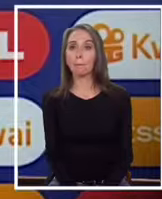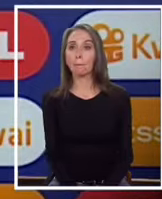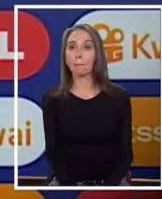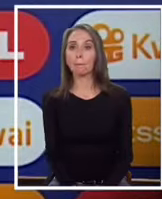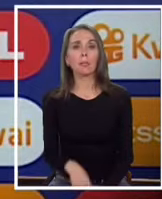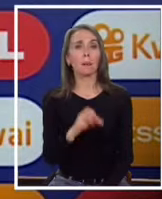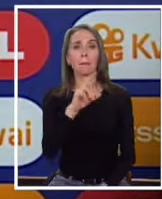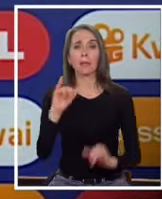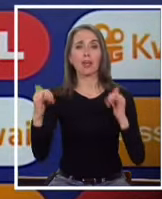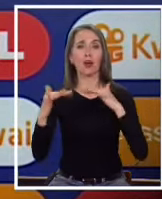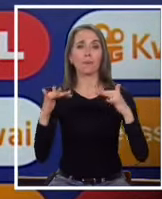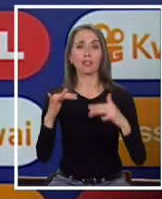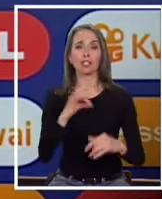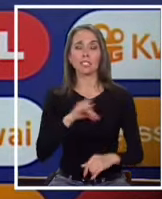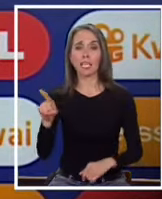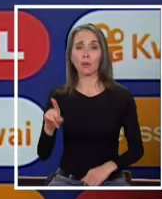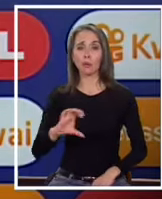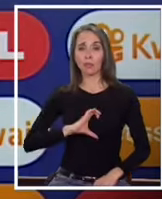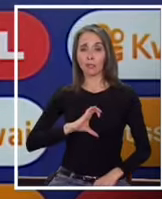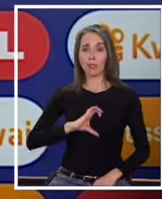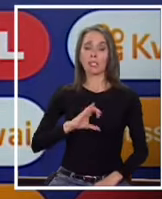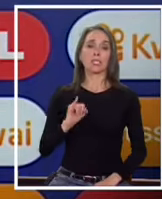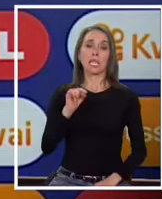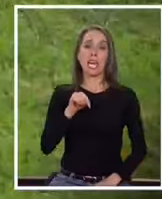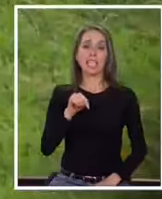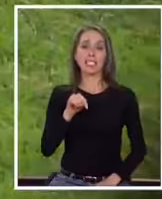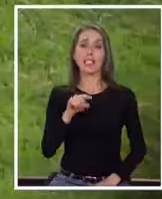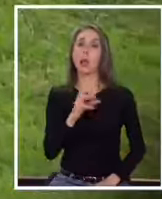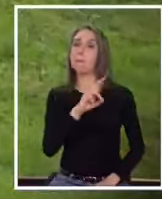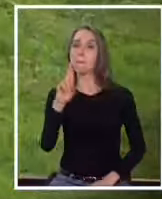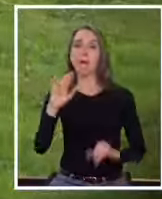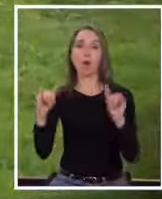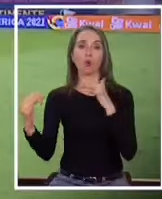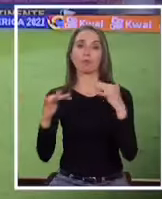¿Fue el peor partido de Chile en su mandato? Sí, fue el peor partido, sí.